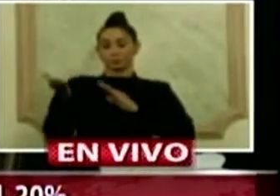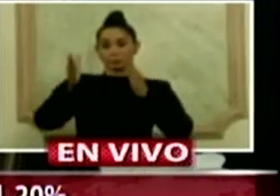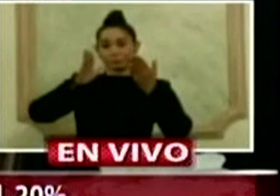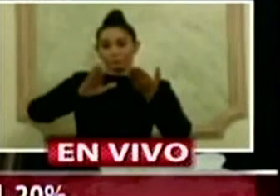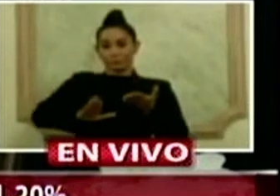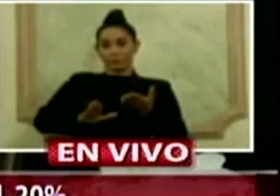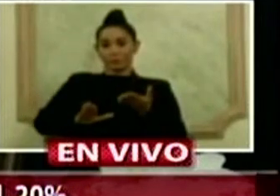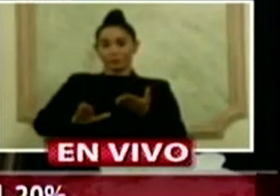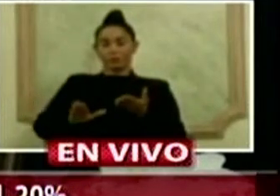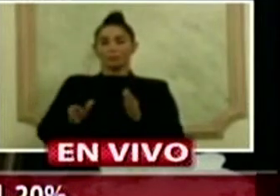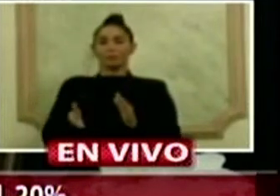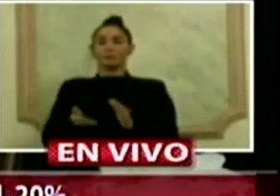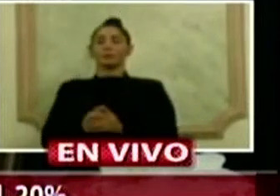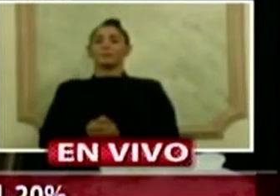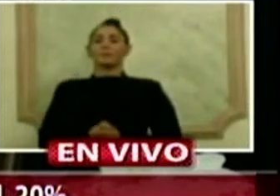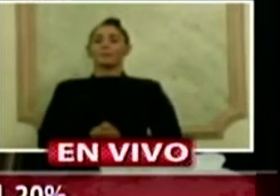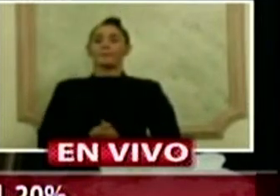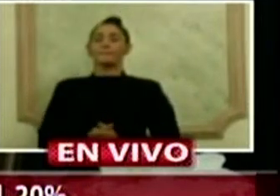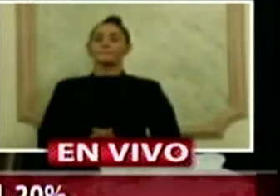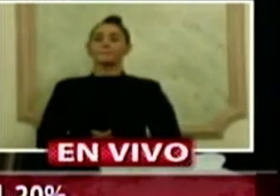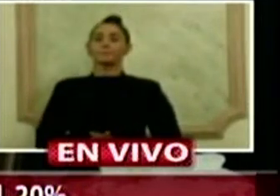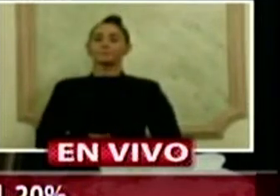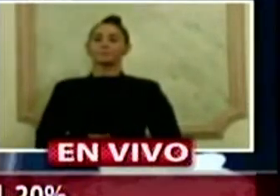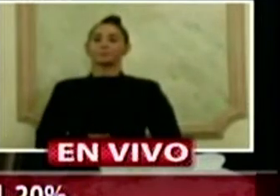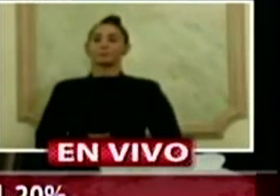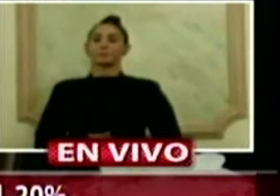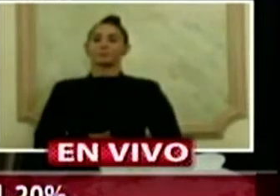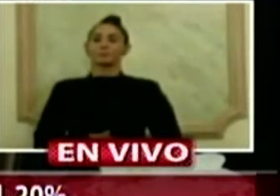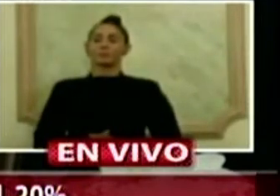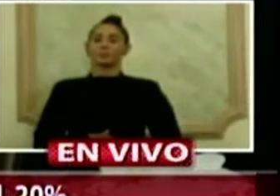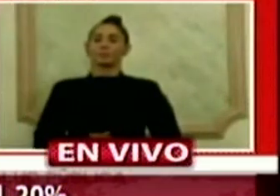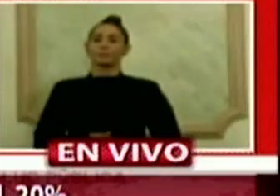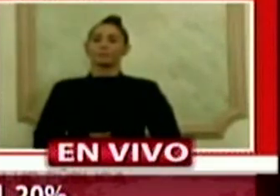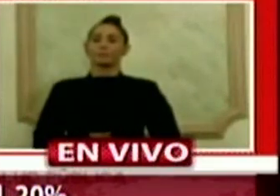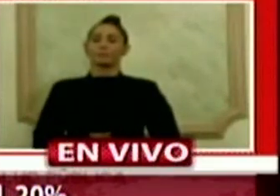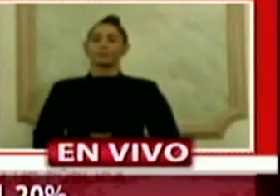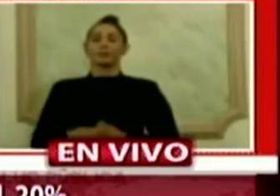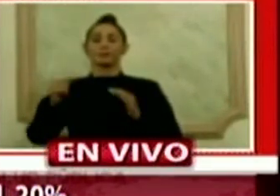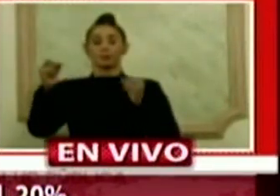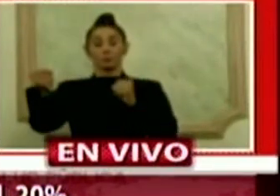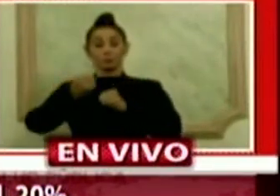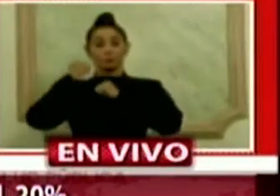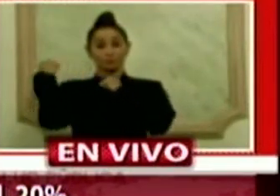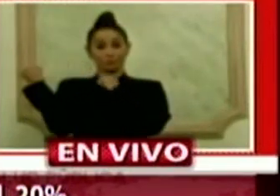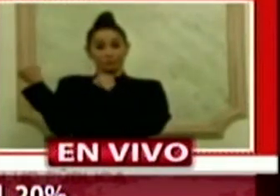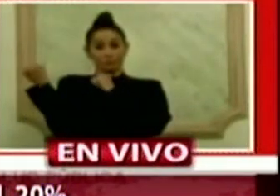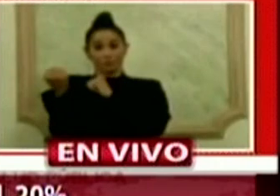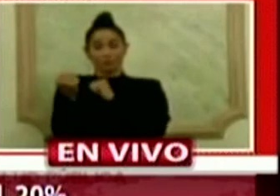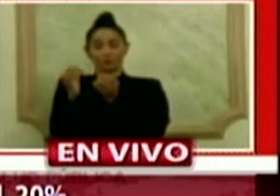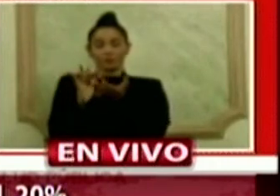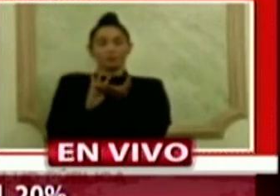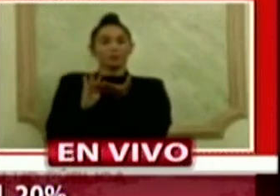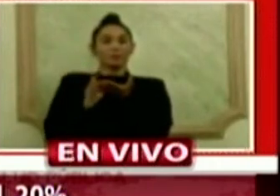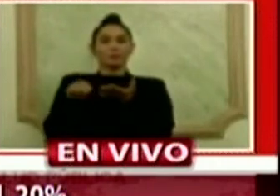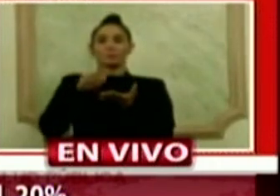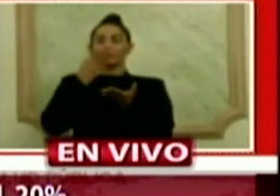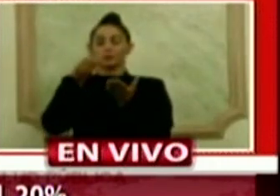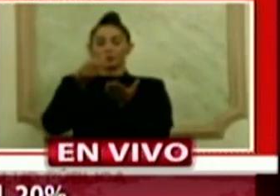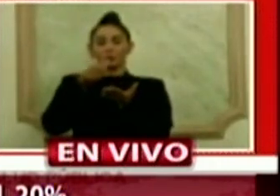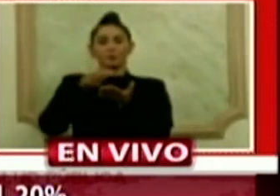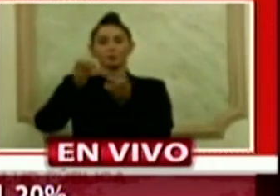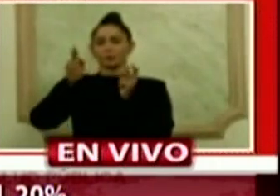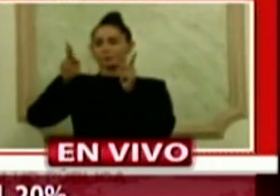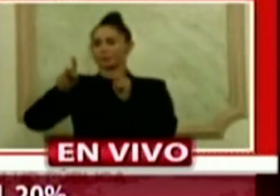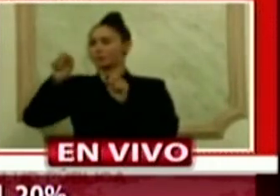de casos de difteria. Estamos fortaleciendo el programa de medicamentos de alto costo del Ministerio de